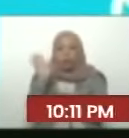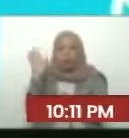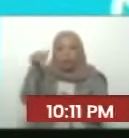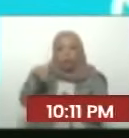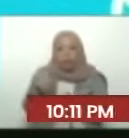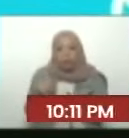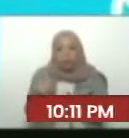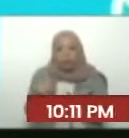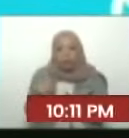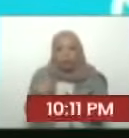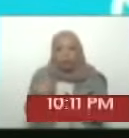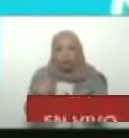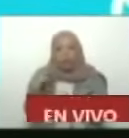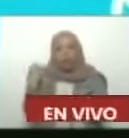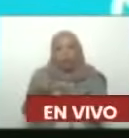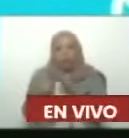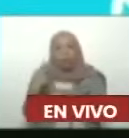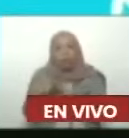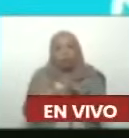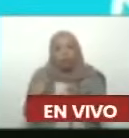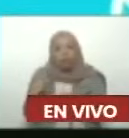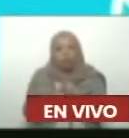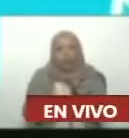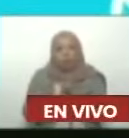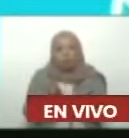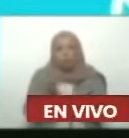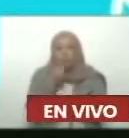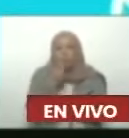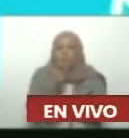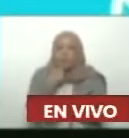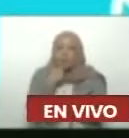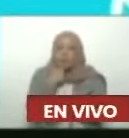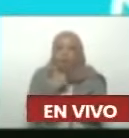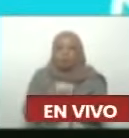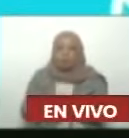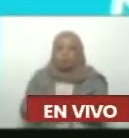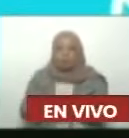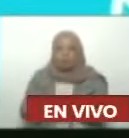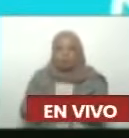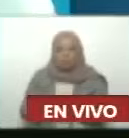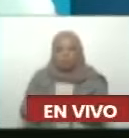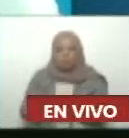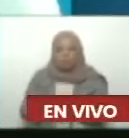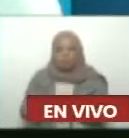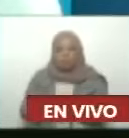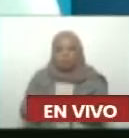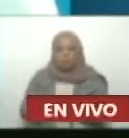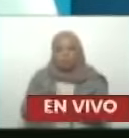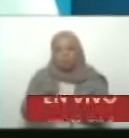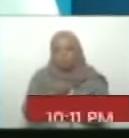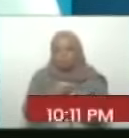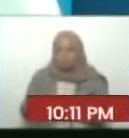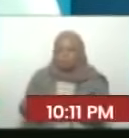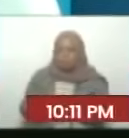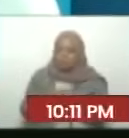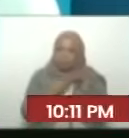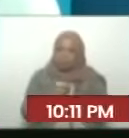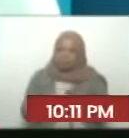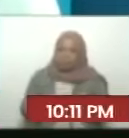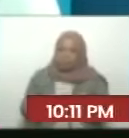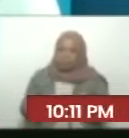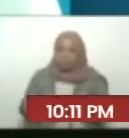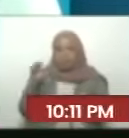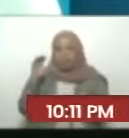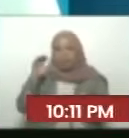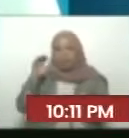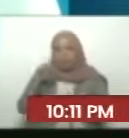estado de Aragua. ¿Cómo estuvo este proceso de recuperación tan hermoso? ¿Qué me cuenta? Bueno, presidente, primero darle la bienvenida a nuestro